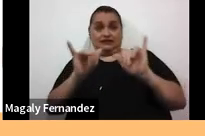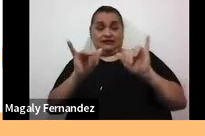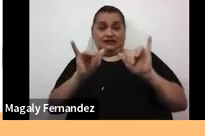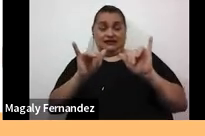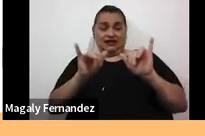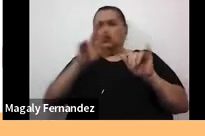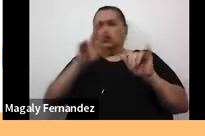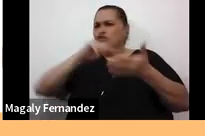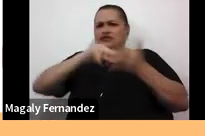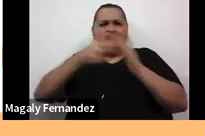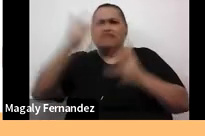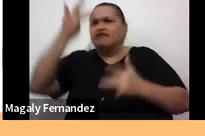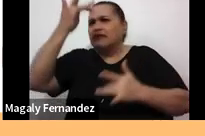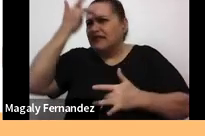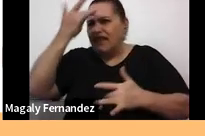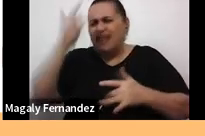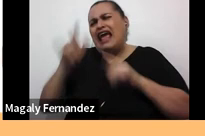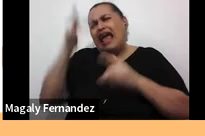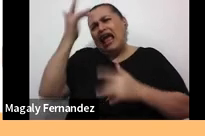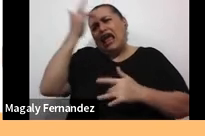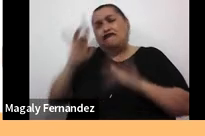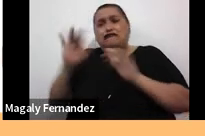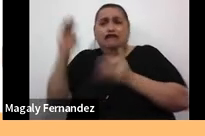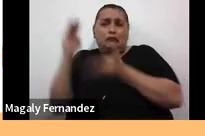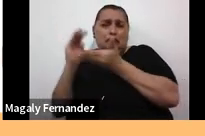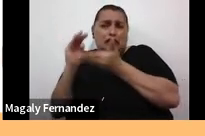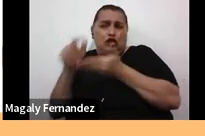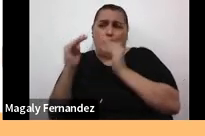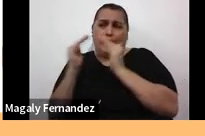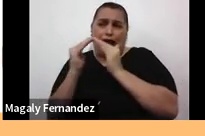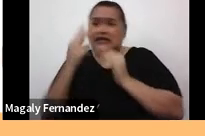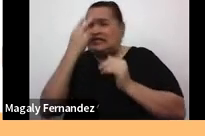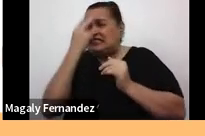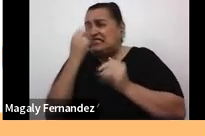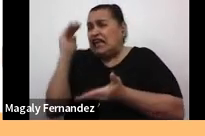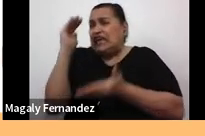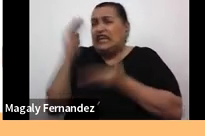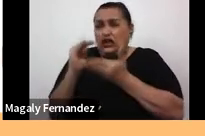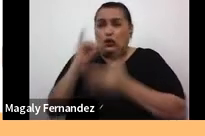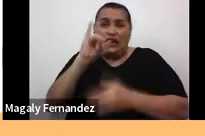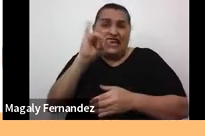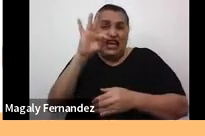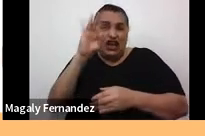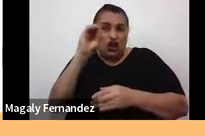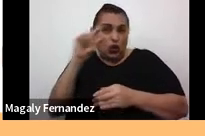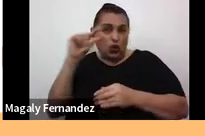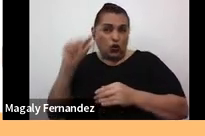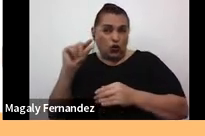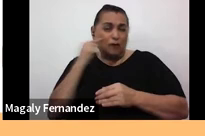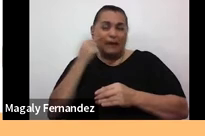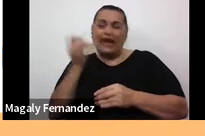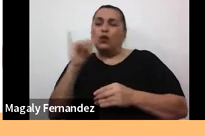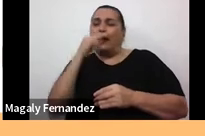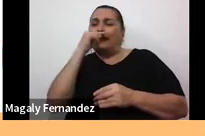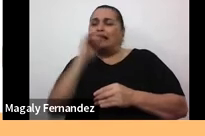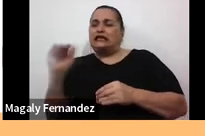es una enfermedad no es el enfermito de la casa verdad o El cieguito es ese hito que nos infantilice que nos